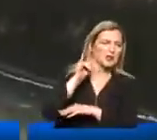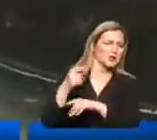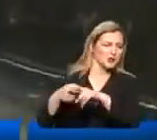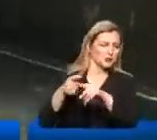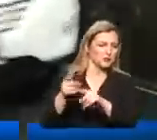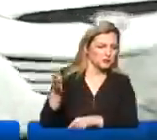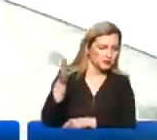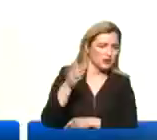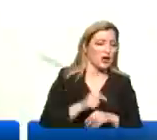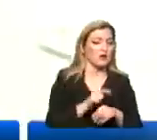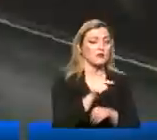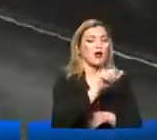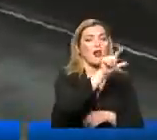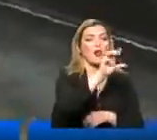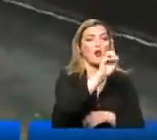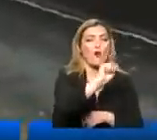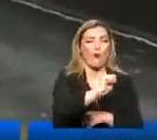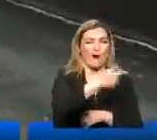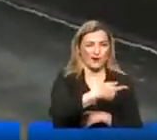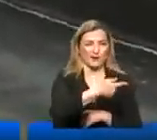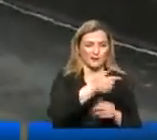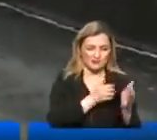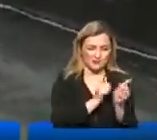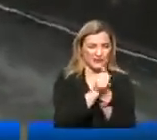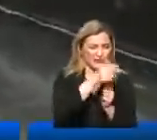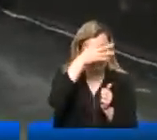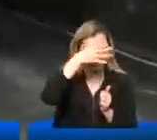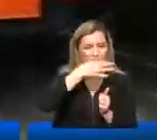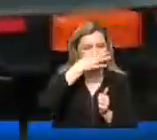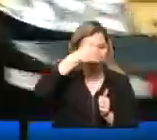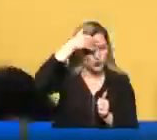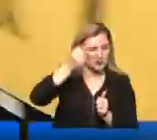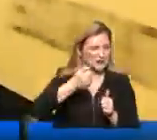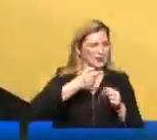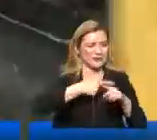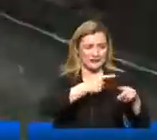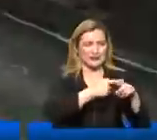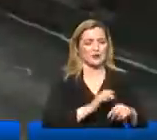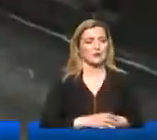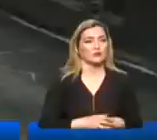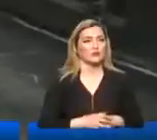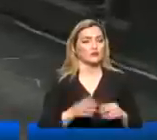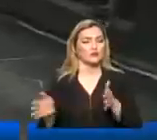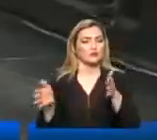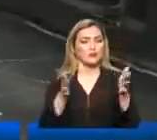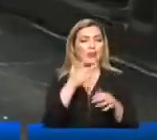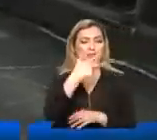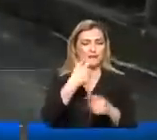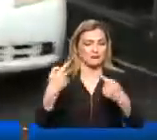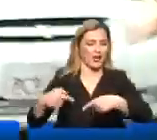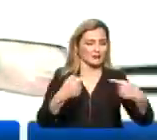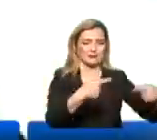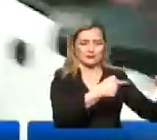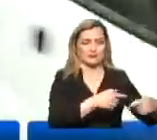que recalcar que el costo de los peajes no ha variado. Lo que se está adicionando es este nuevo dispositivo